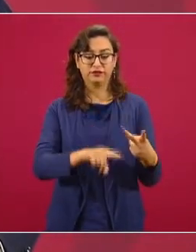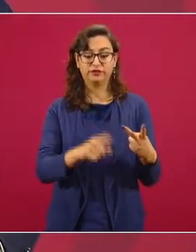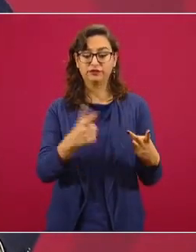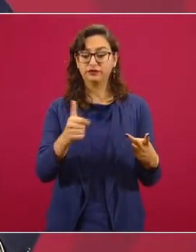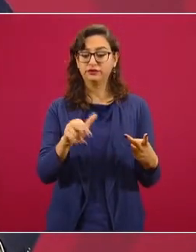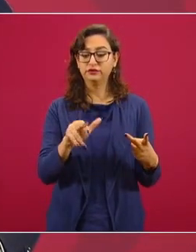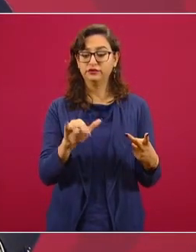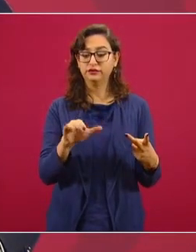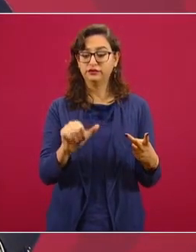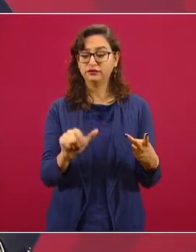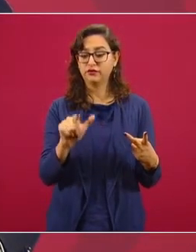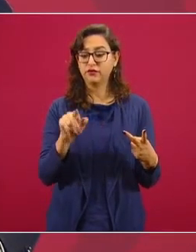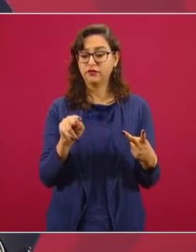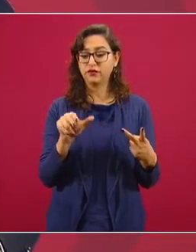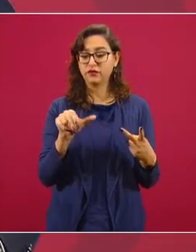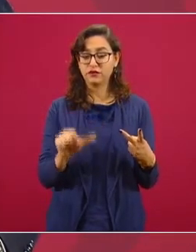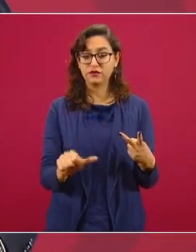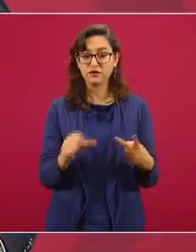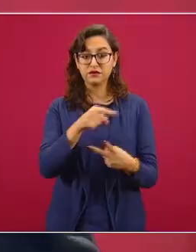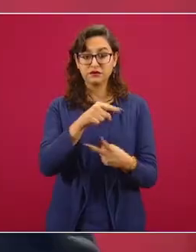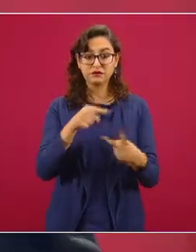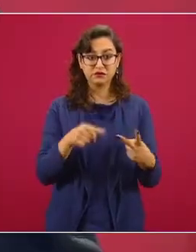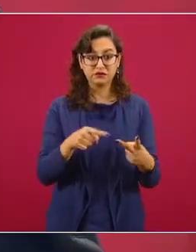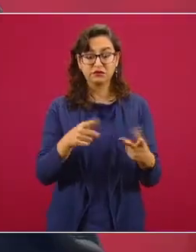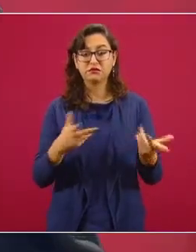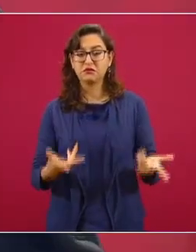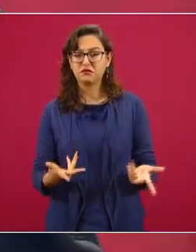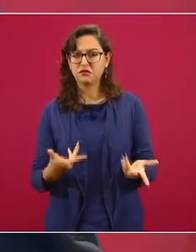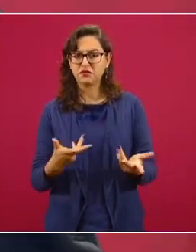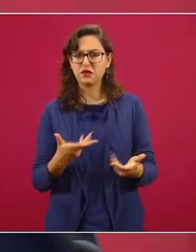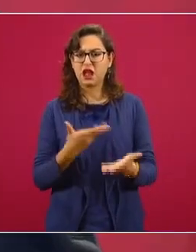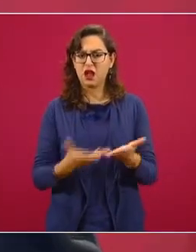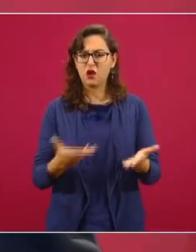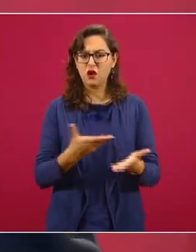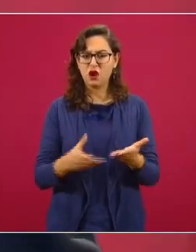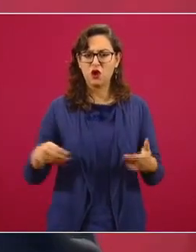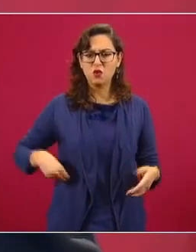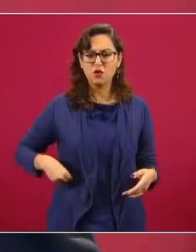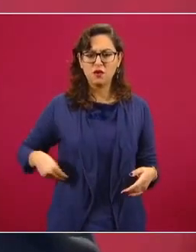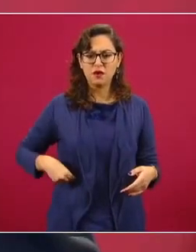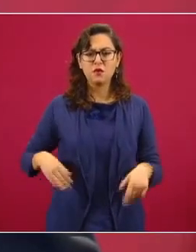Luna, fue manejado por la DEA.